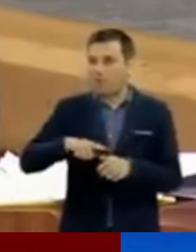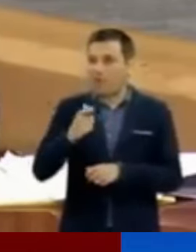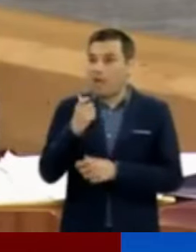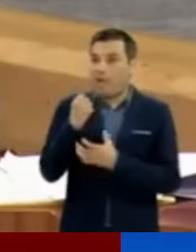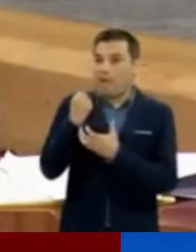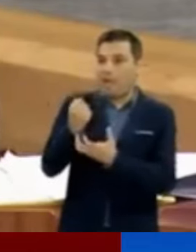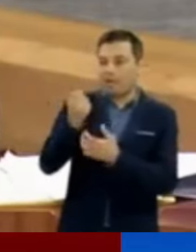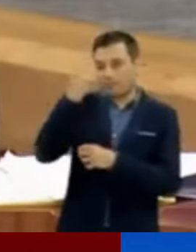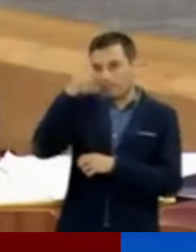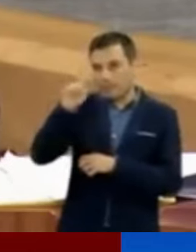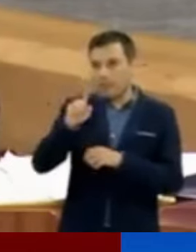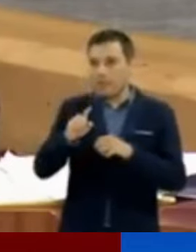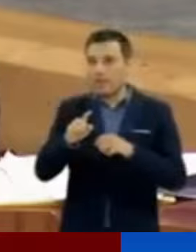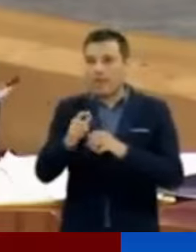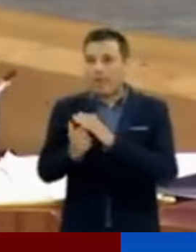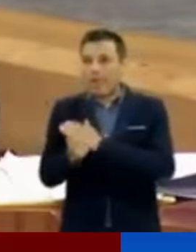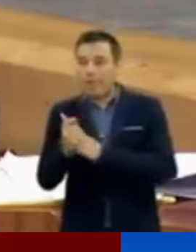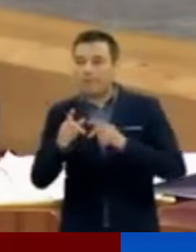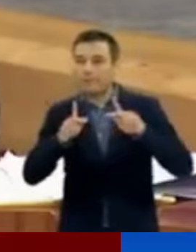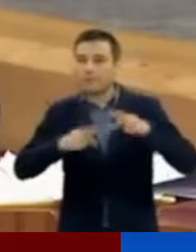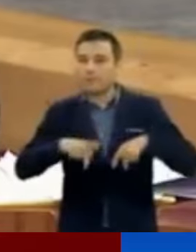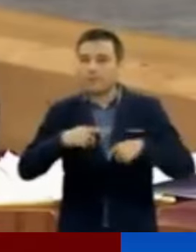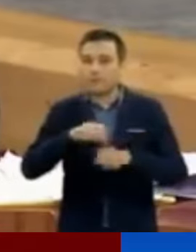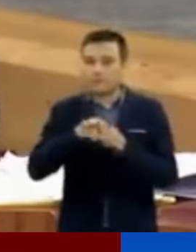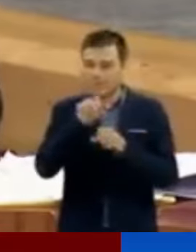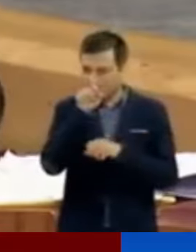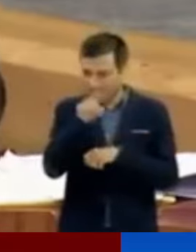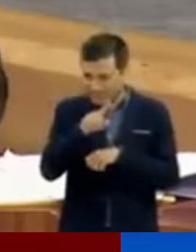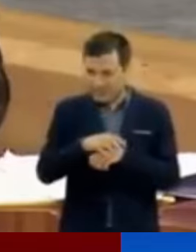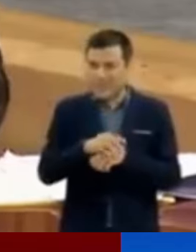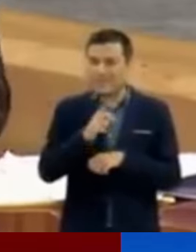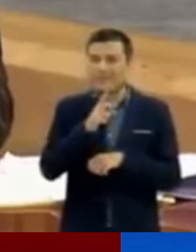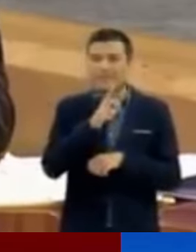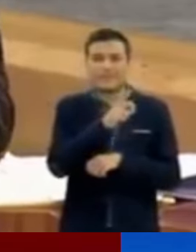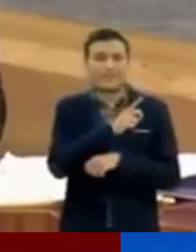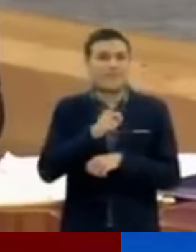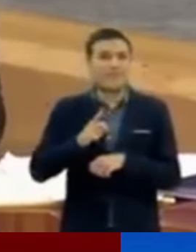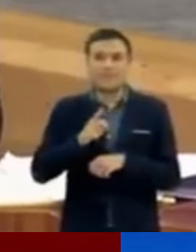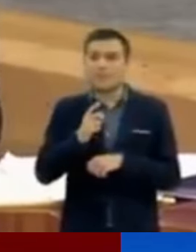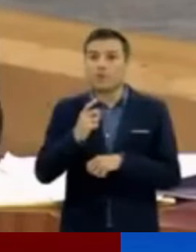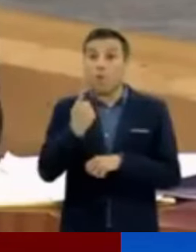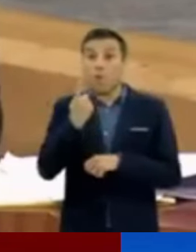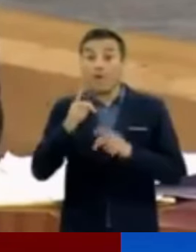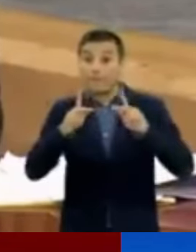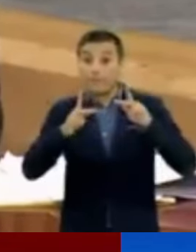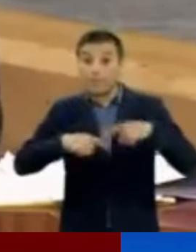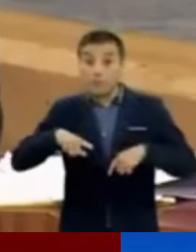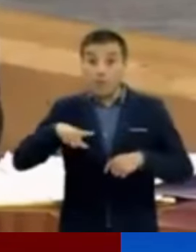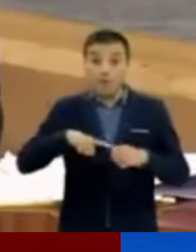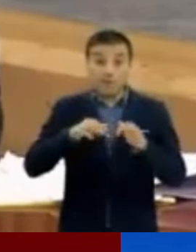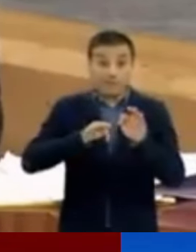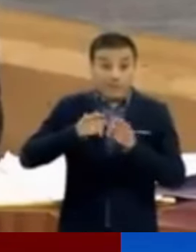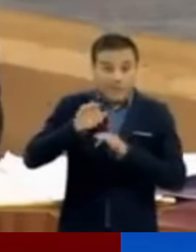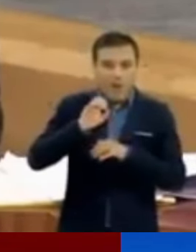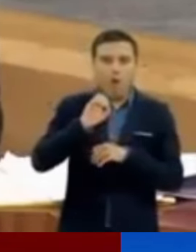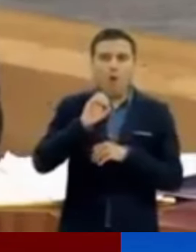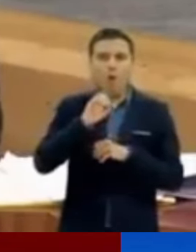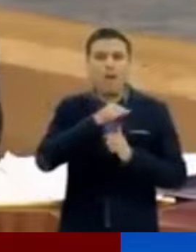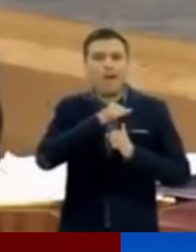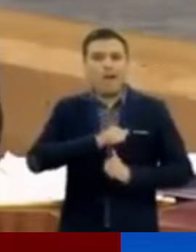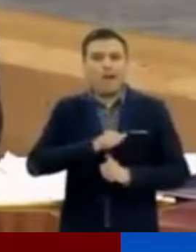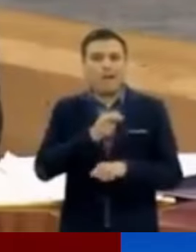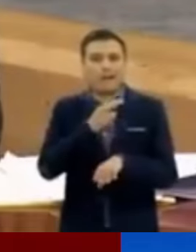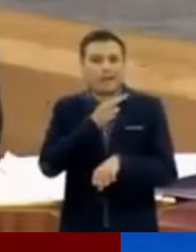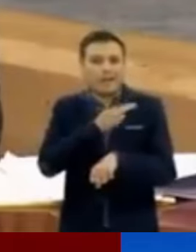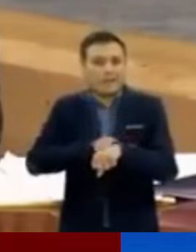intención del voto de la ciudadanía. También proponemos que haya prohibición y sanción real a cualquier servidor público o gestor o como le